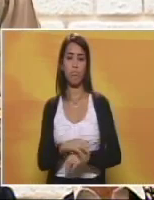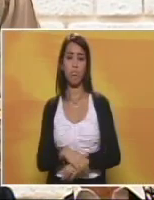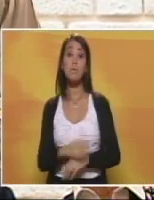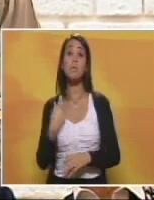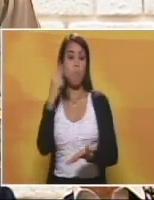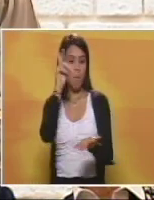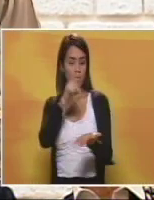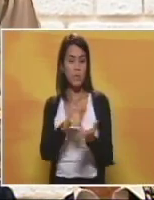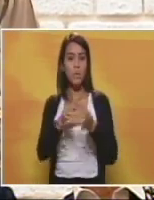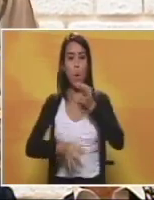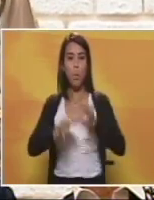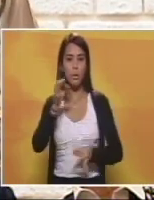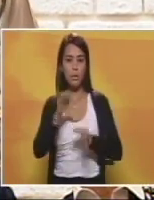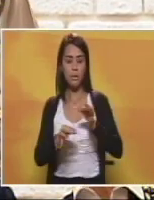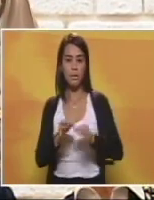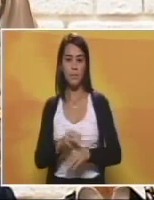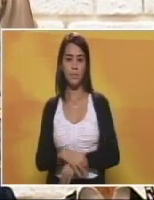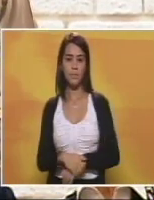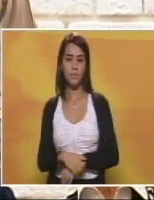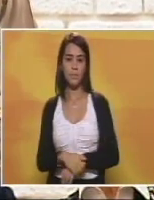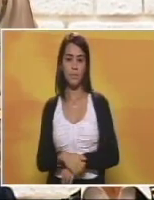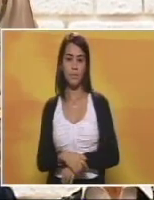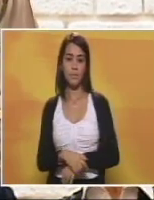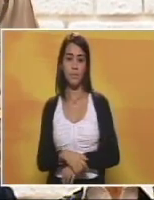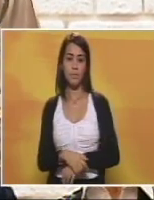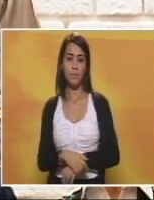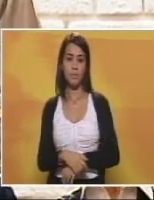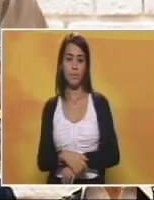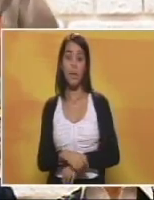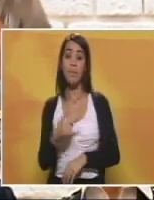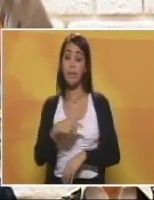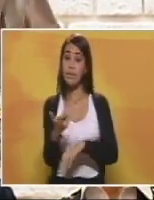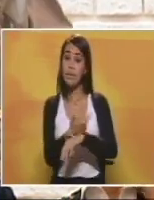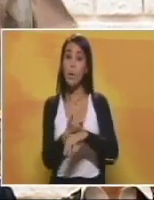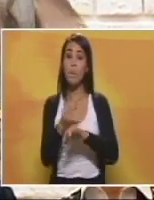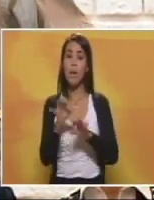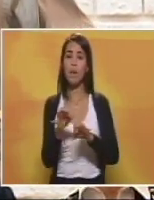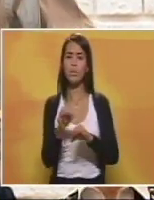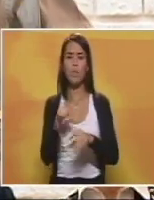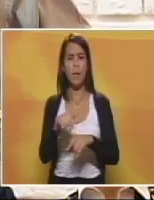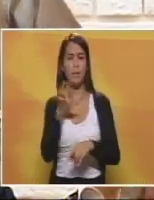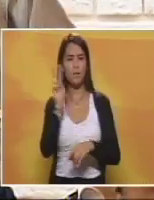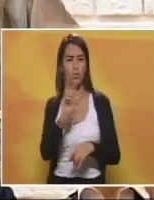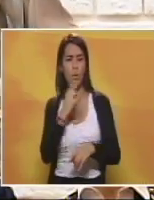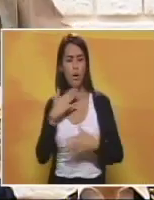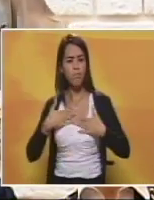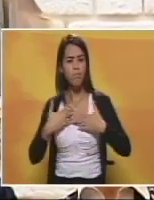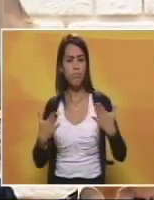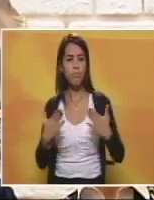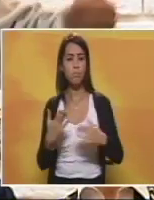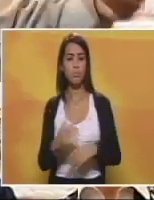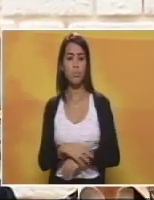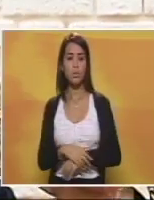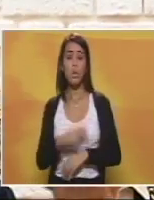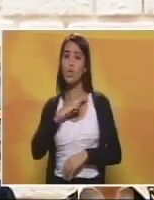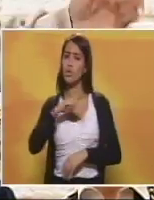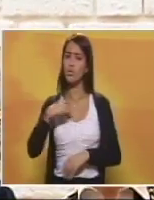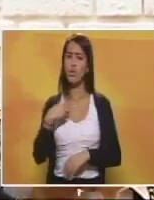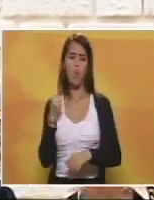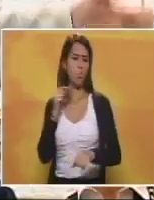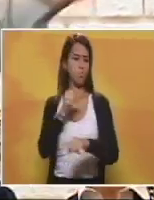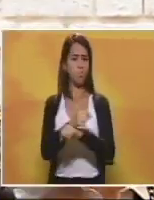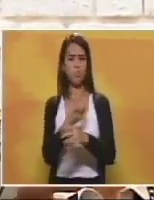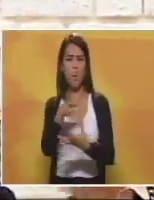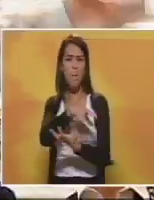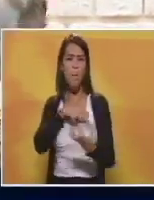las instancias jurídicas ante las instancias que el estado nos permite en nuestro estilo que somos demos trata no sólo nosotros nosotros no somos ni golpistas ni